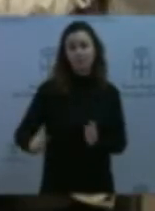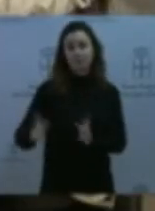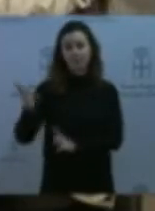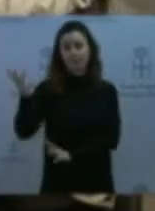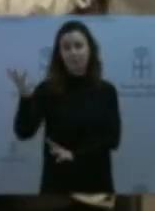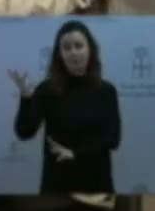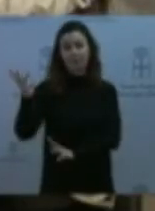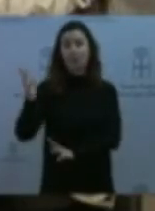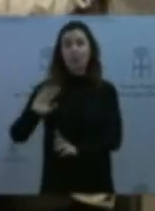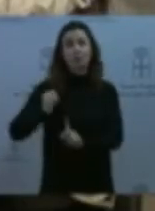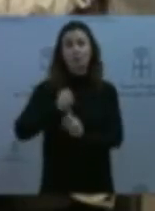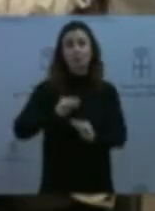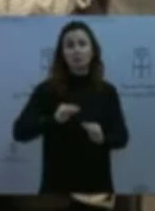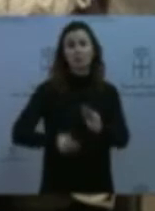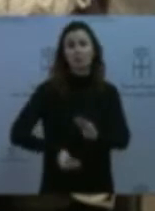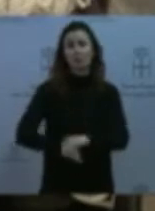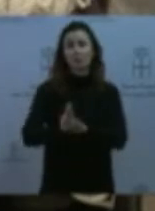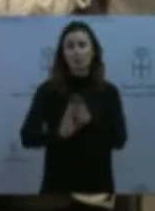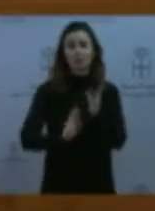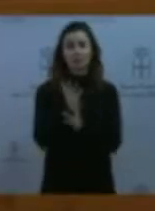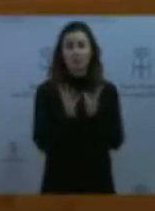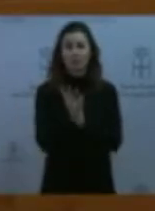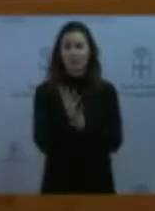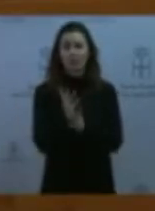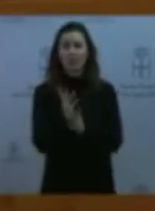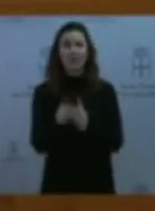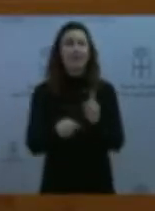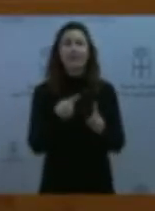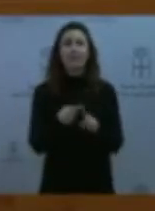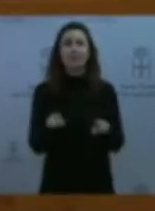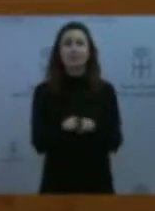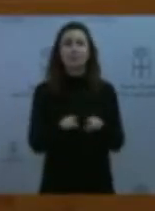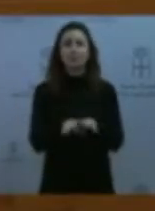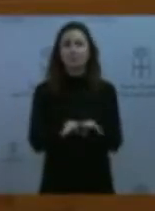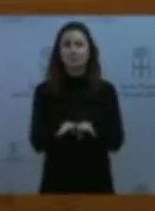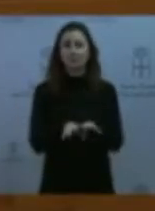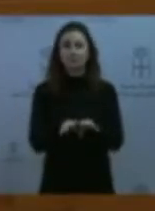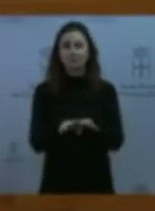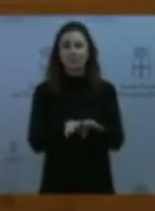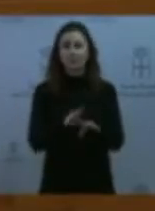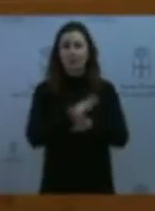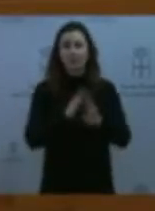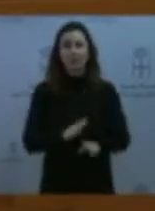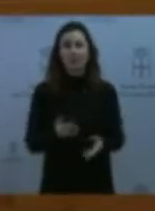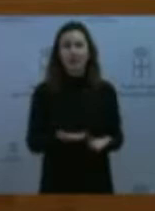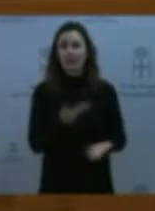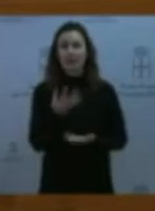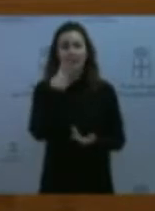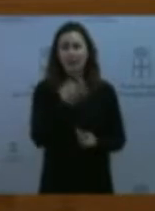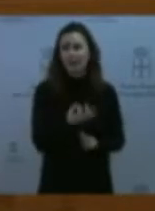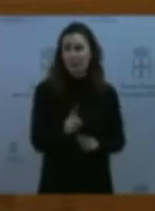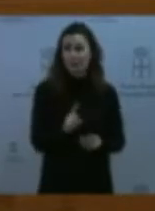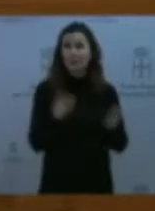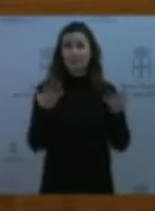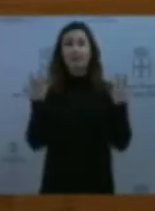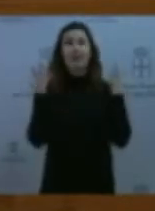ruido no nos deja escuchar la verdad. En este caso, los árboles no nos dejan tampoco ver